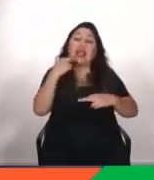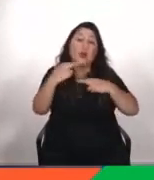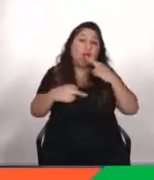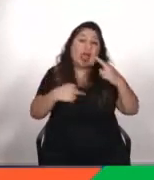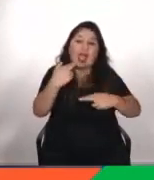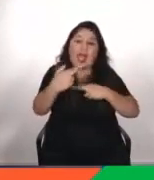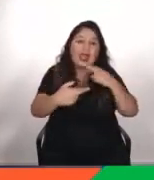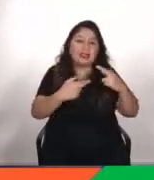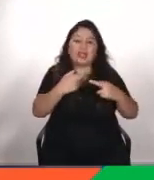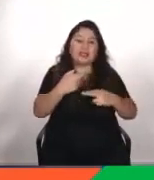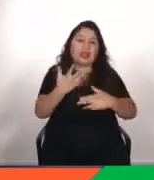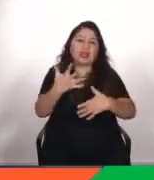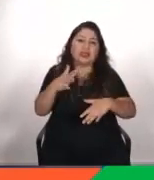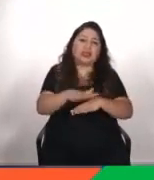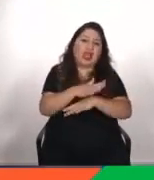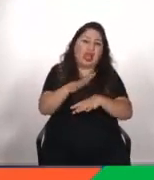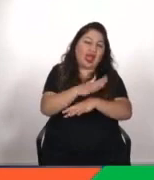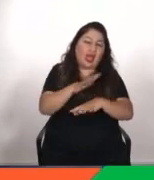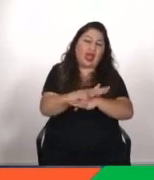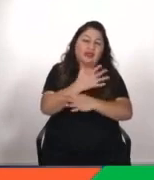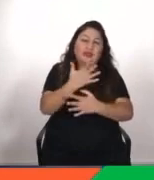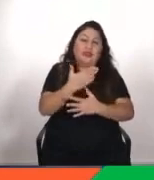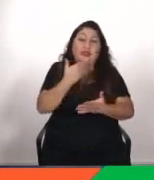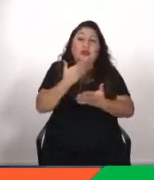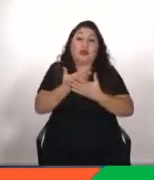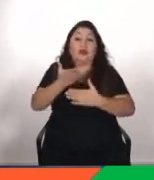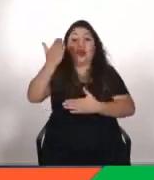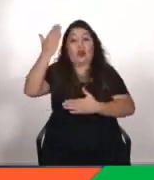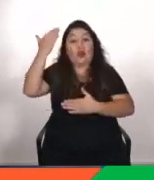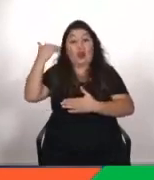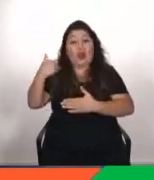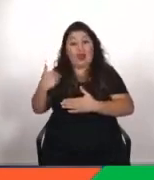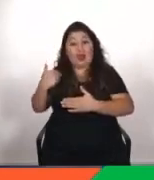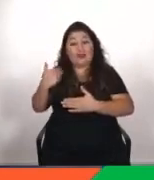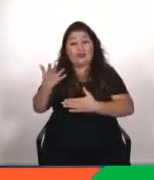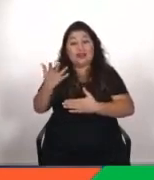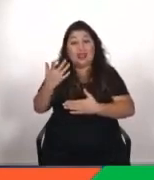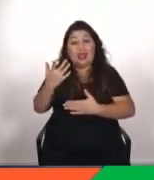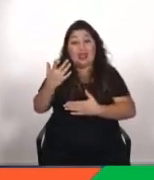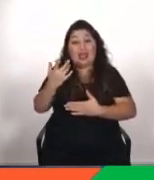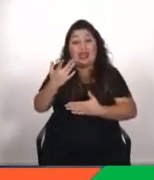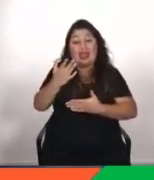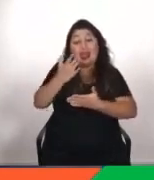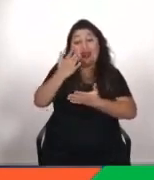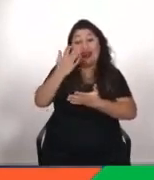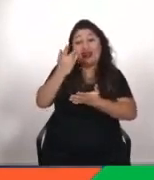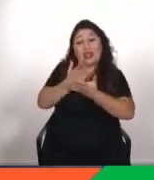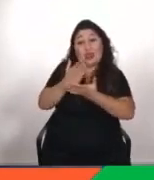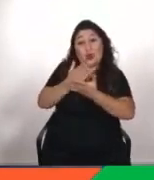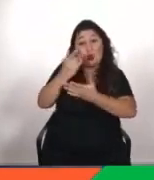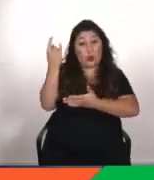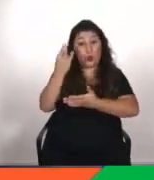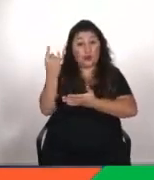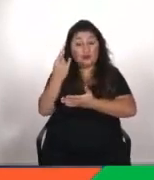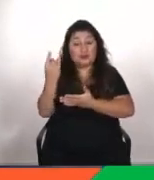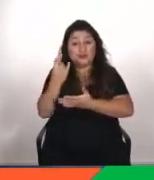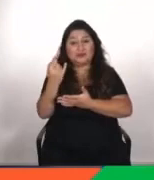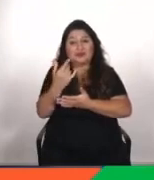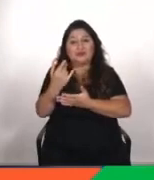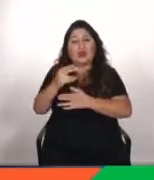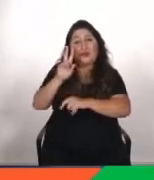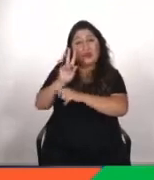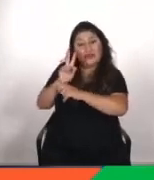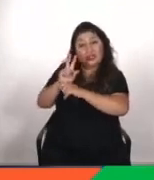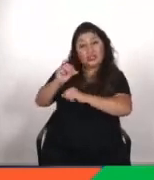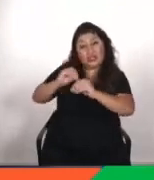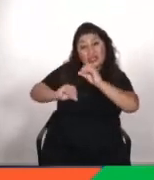oral. Y estando en la facultad, un profesor de química y una profesora de matemáticas me dijeron que había un concurso